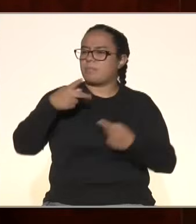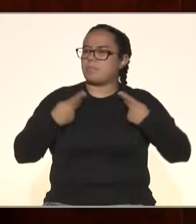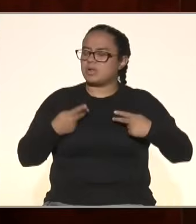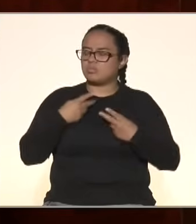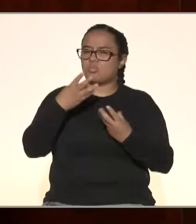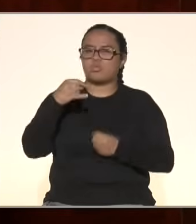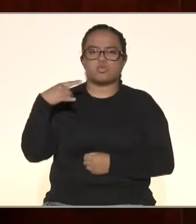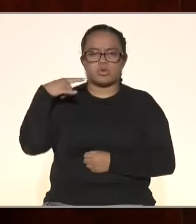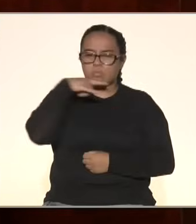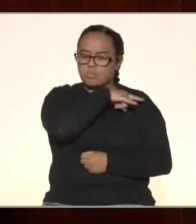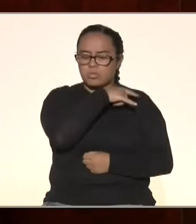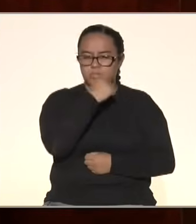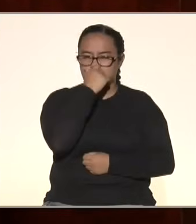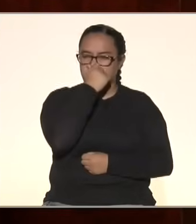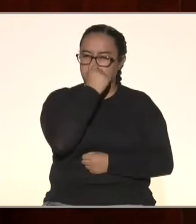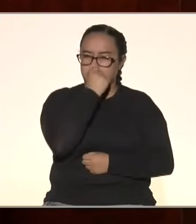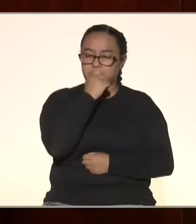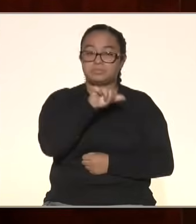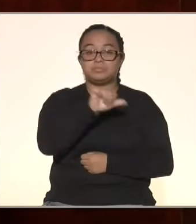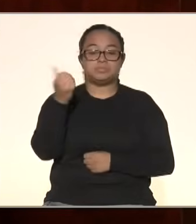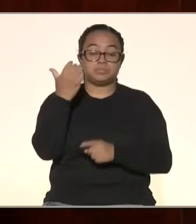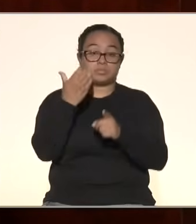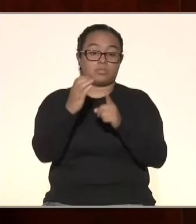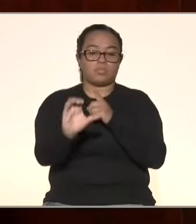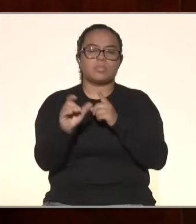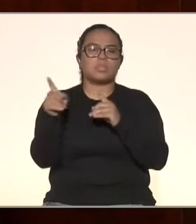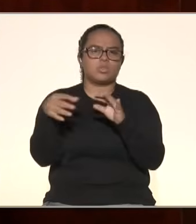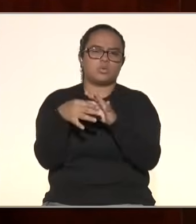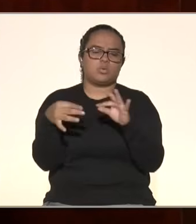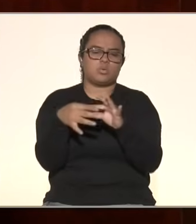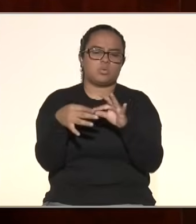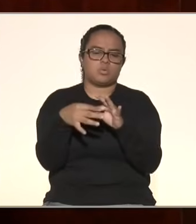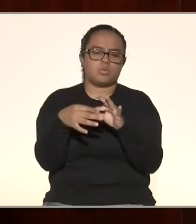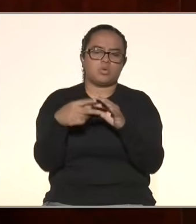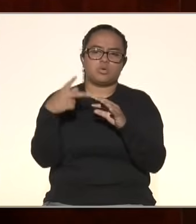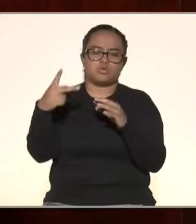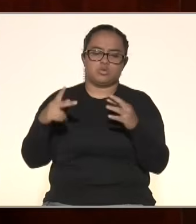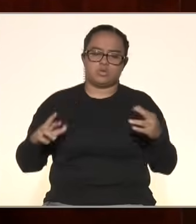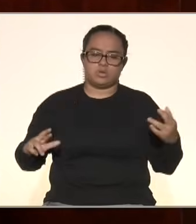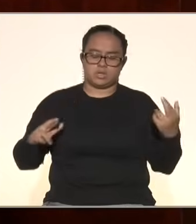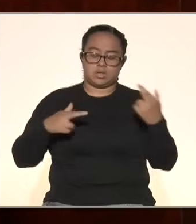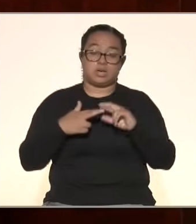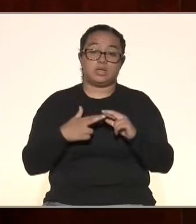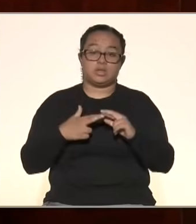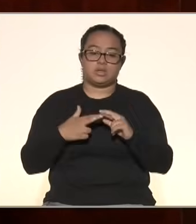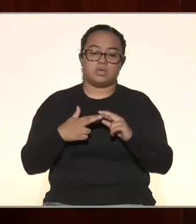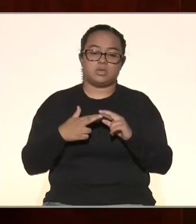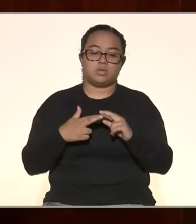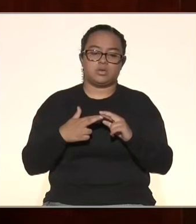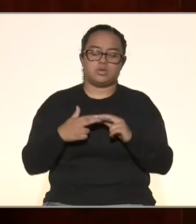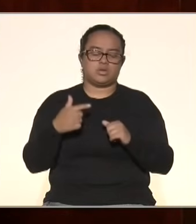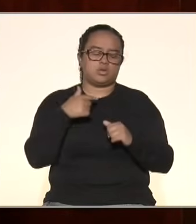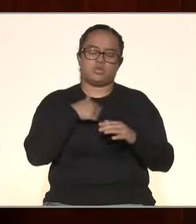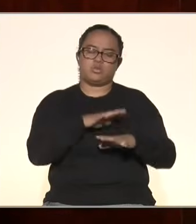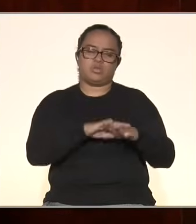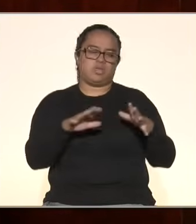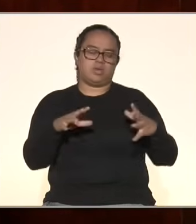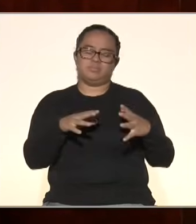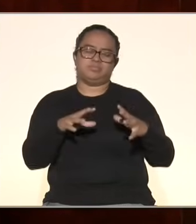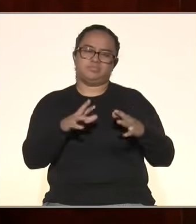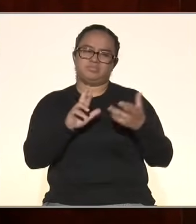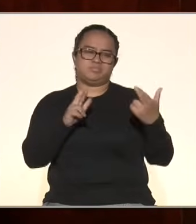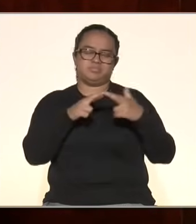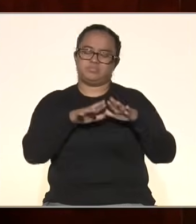las personas. Azul Celeste también nos cuenta un poco el asunto de la religión. Dice que ella se separó de esa parte